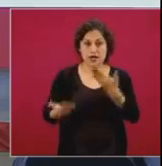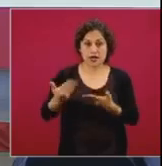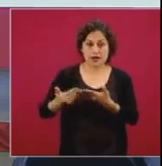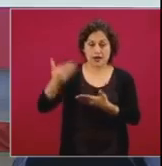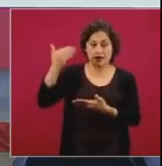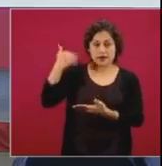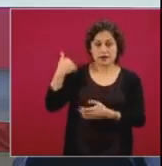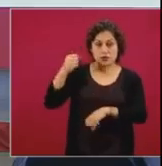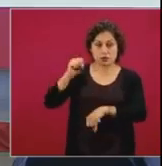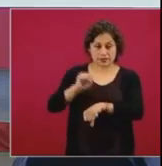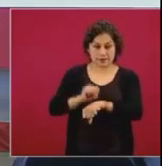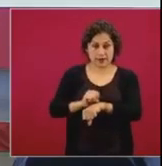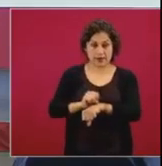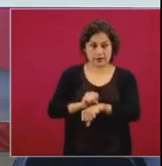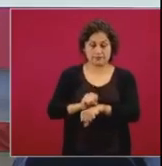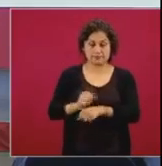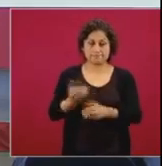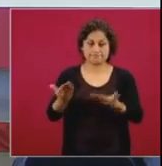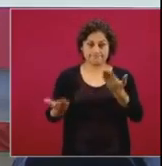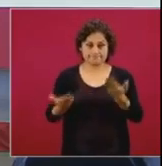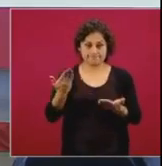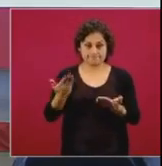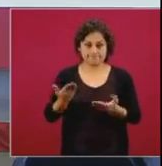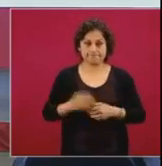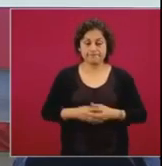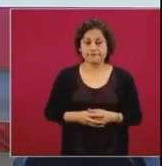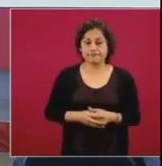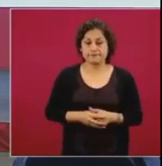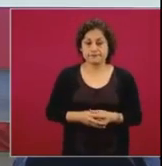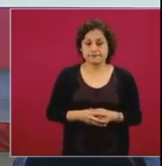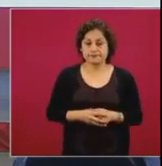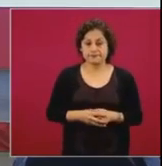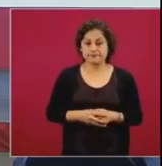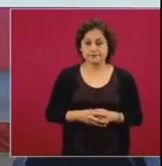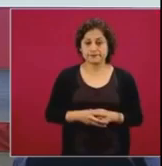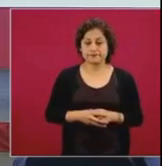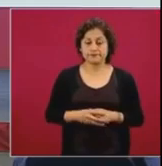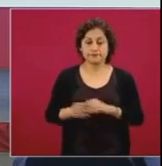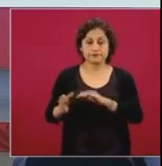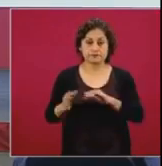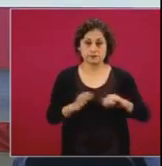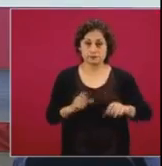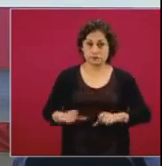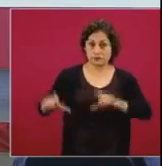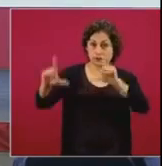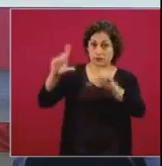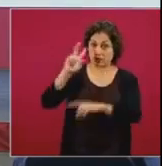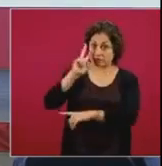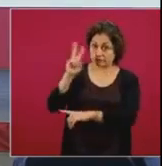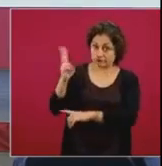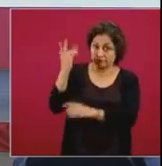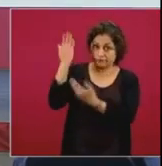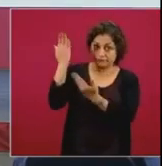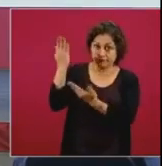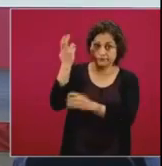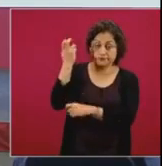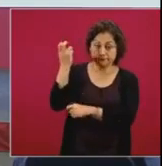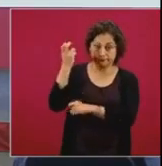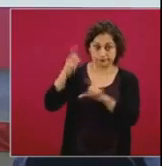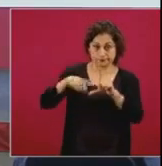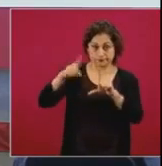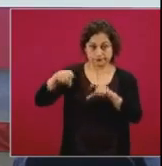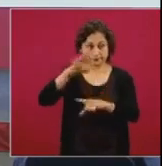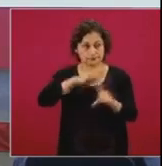a los datos de la semana anterior. Esta curva, también ya muy conocida